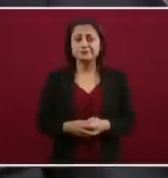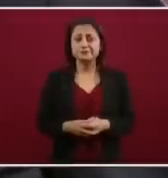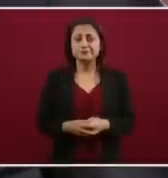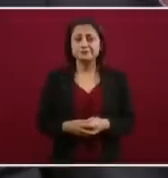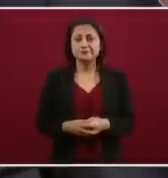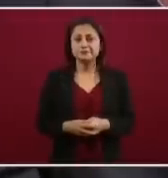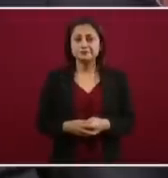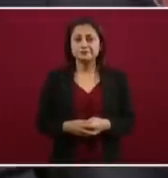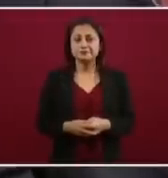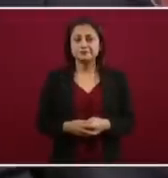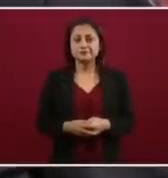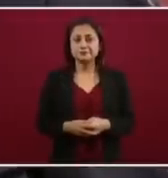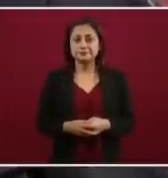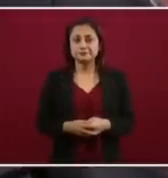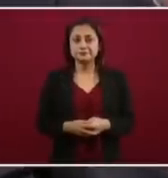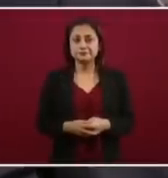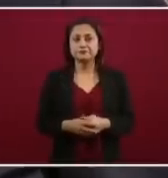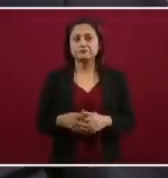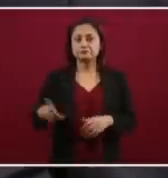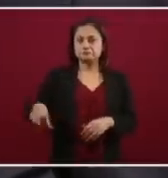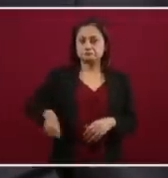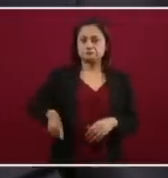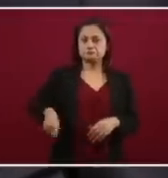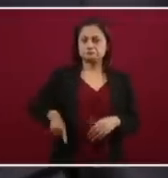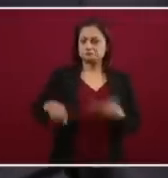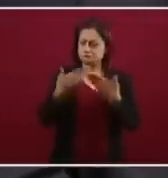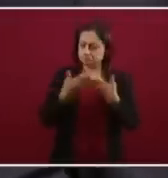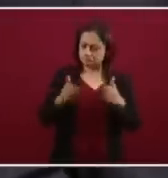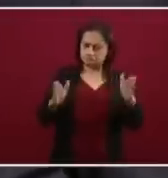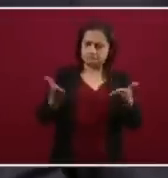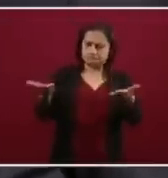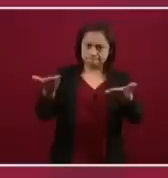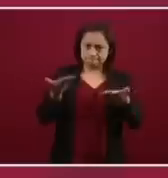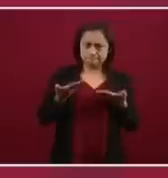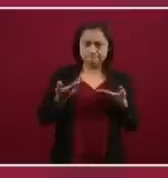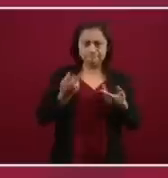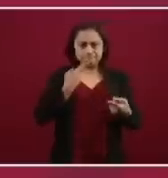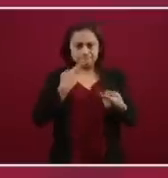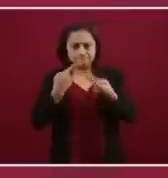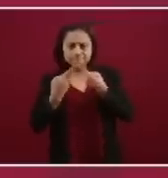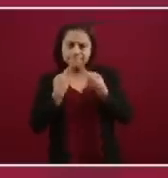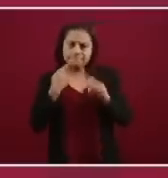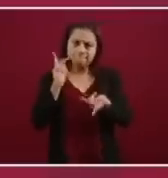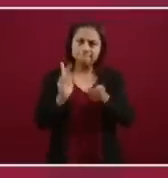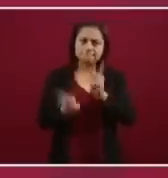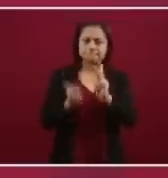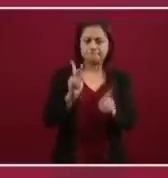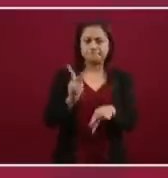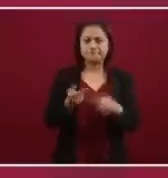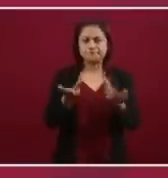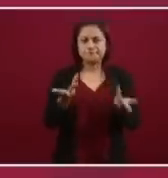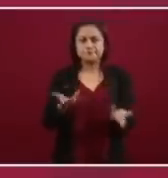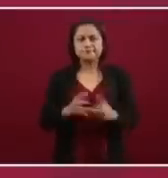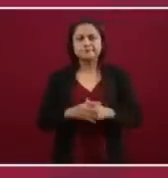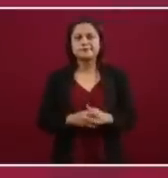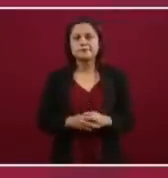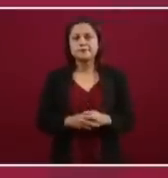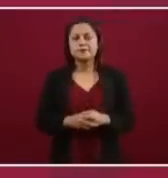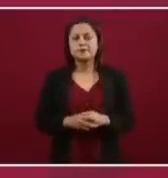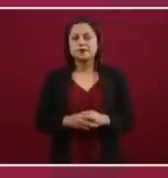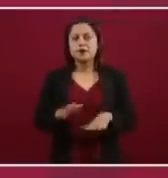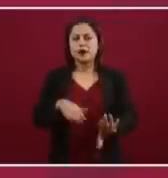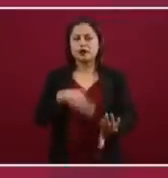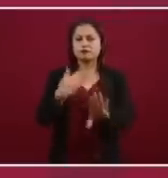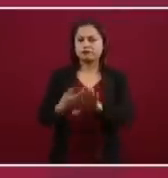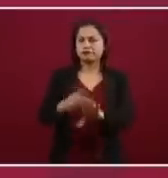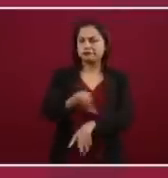está abierto el gobierno a dialogar, que no se afecte a terceros,